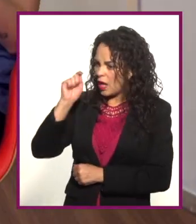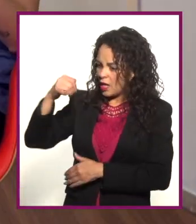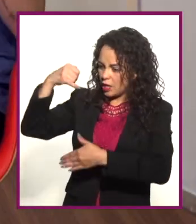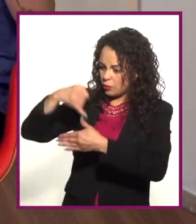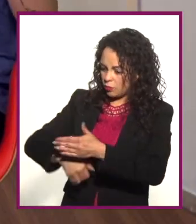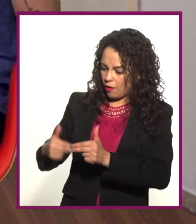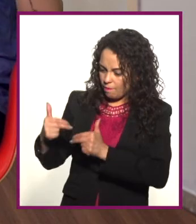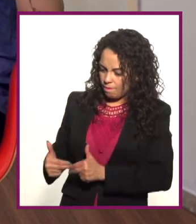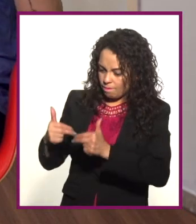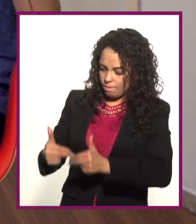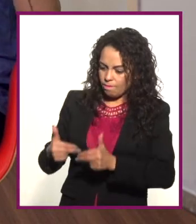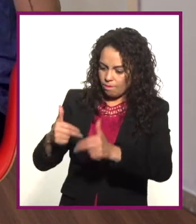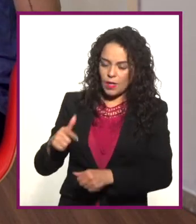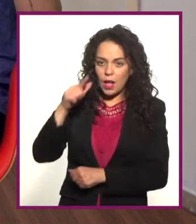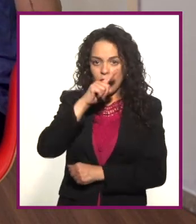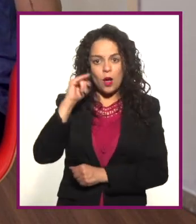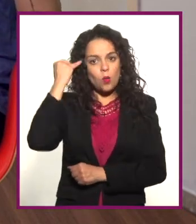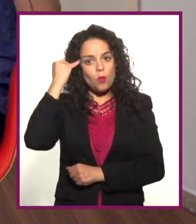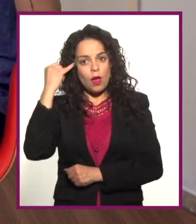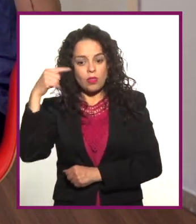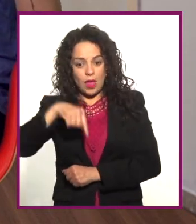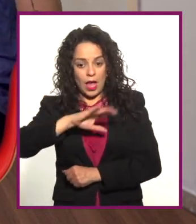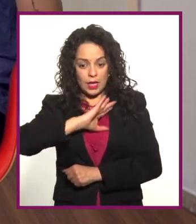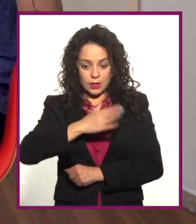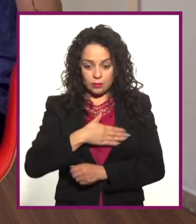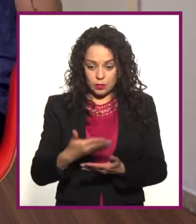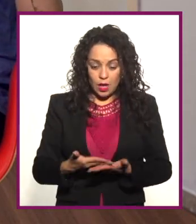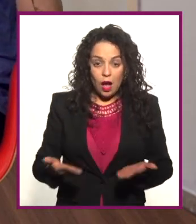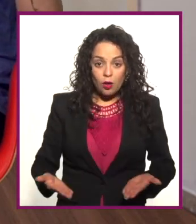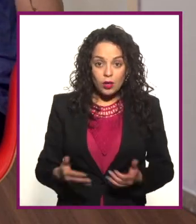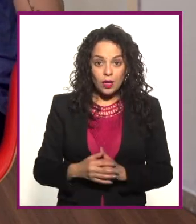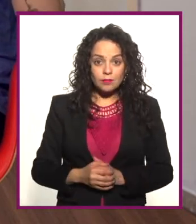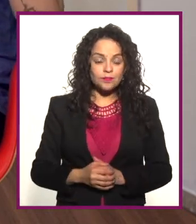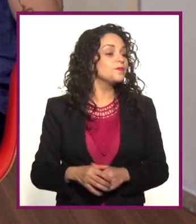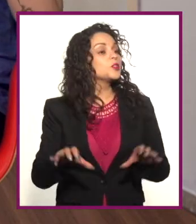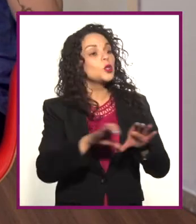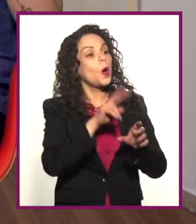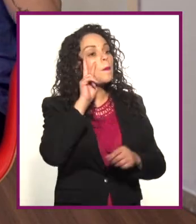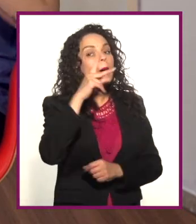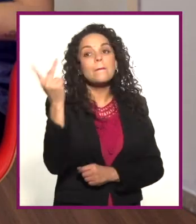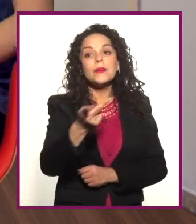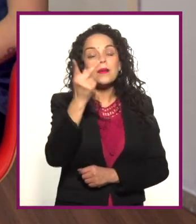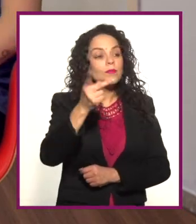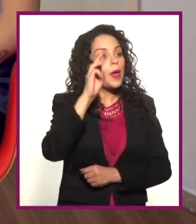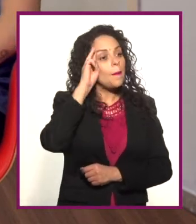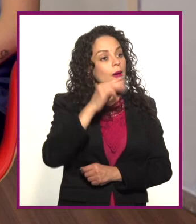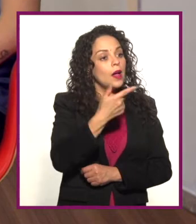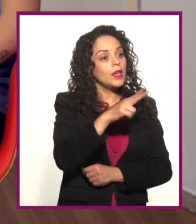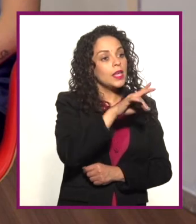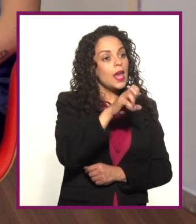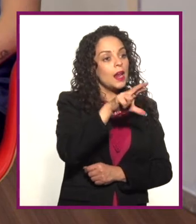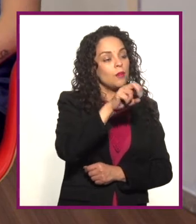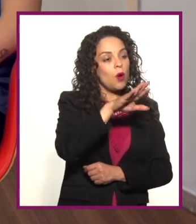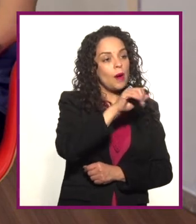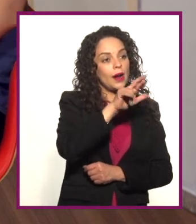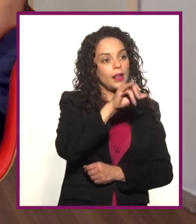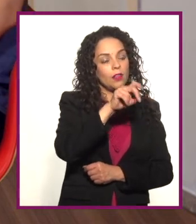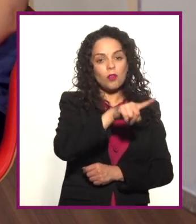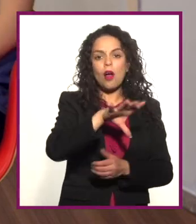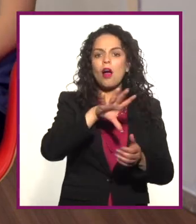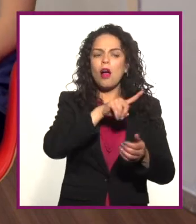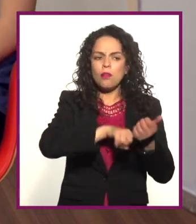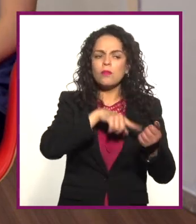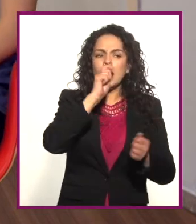¿Saben qué tan profundo es el legado de las lenguas indígenas en el español de hoy? ¿Qué te parece si le preguntamos al maestro Guillermo